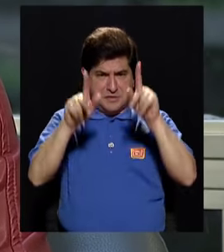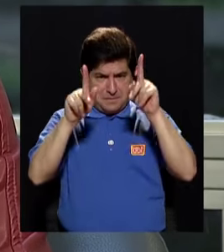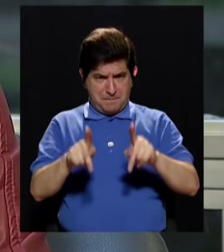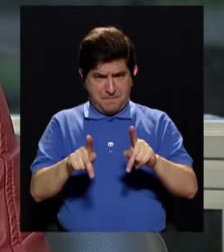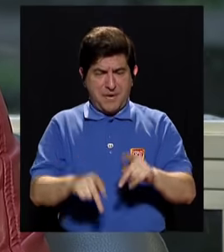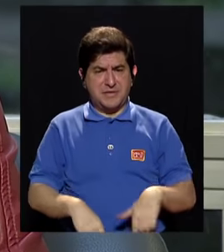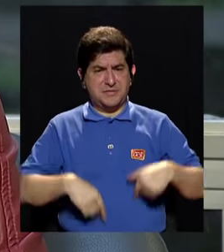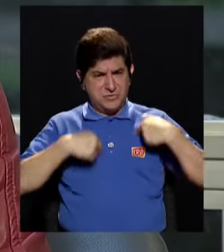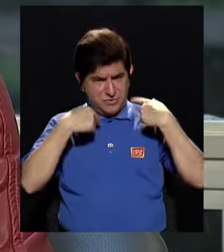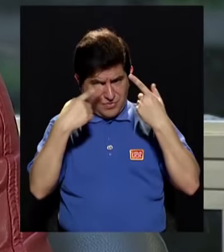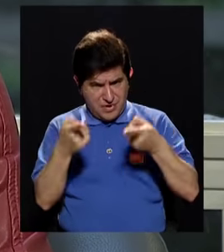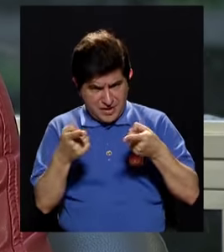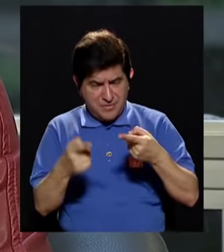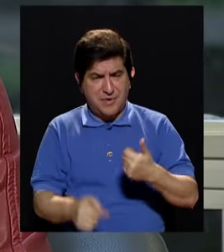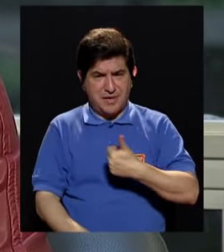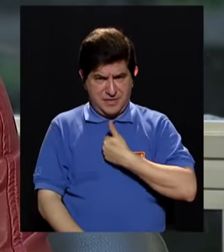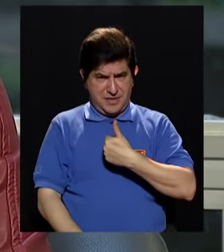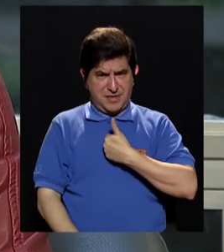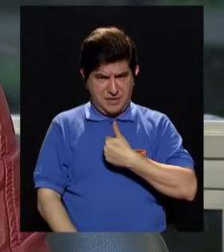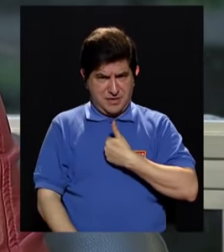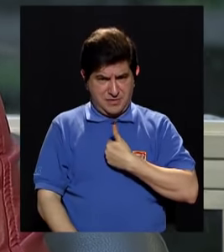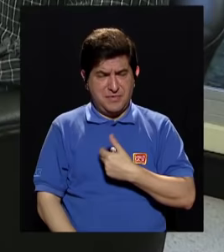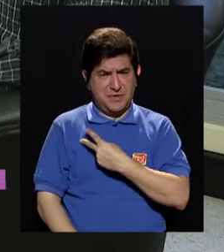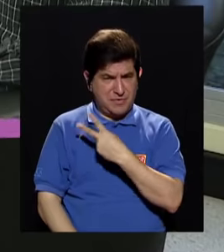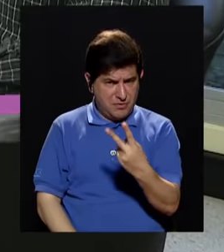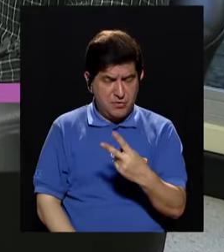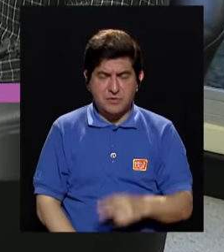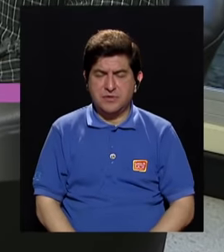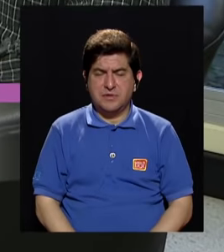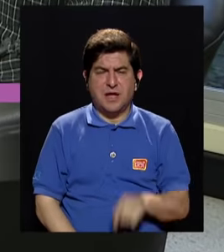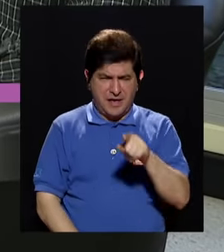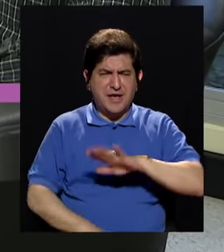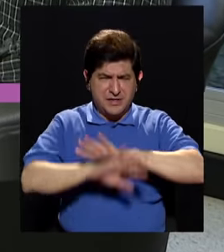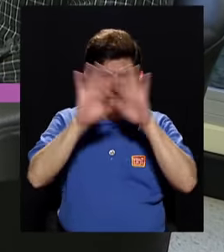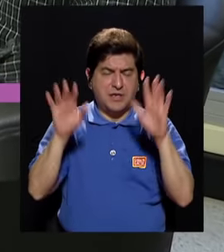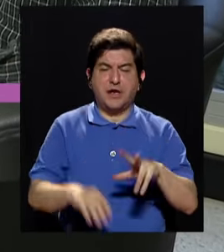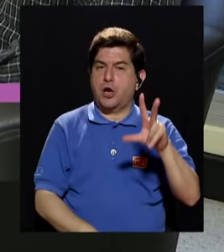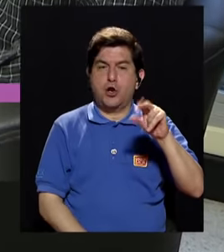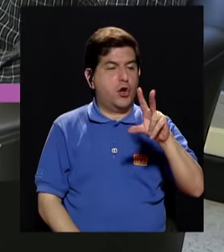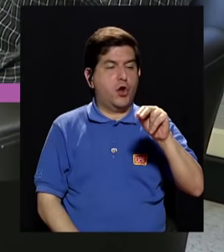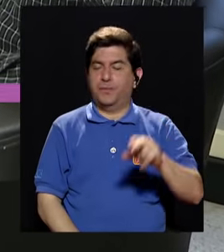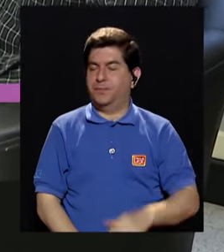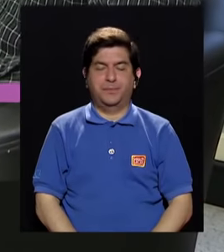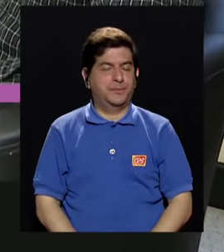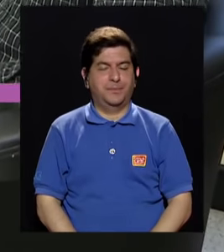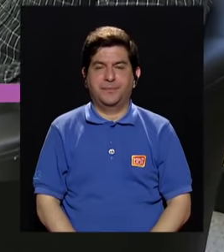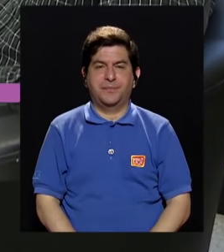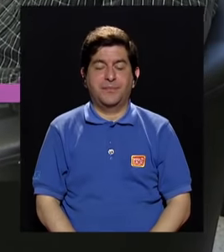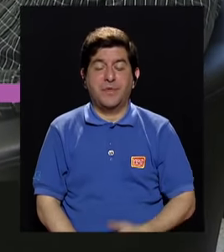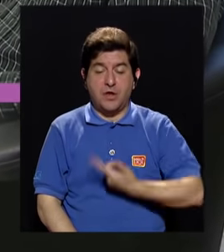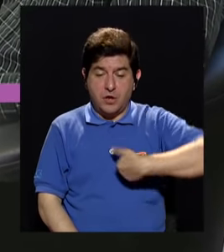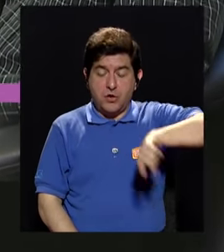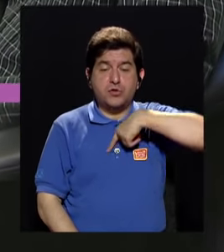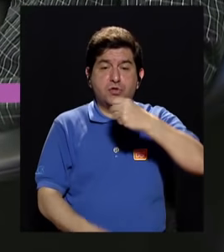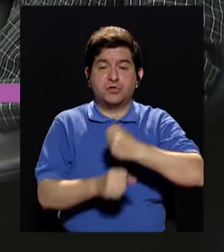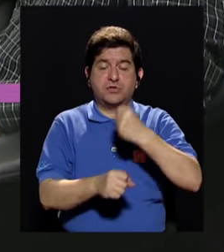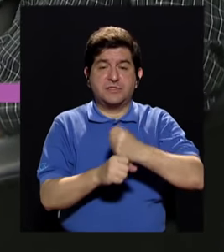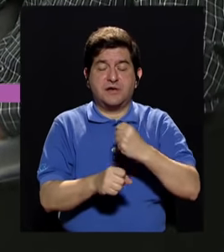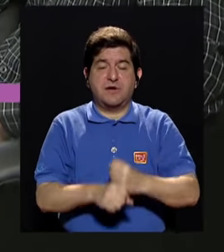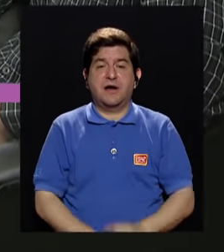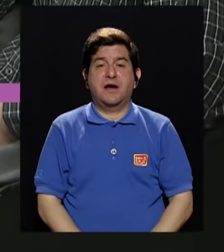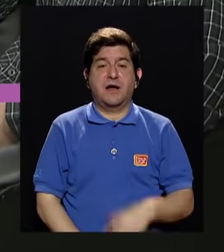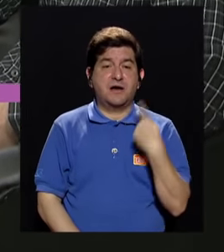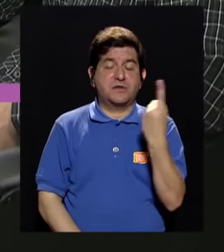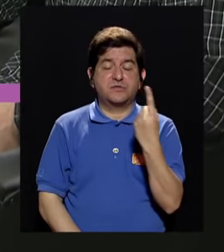de que una persona recurra a ustedes en particular es importante aclarar eso S no siempre tiene que haber nosotros trabajamos para el poder